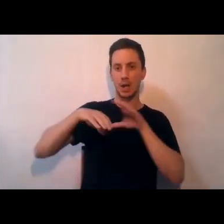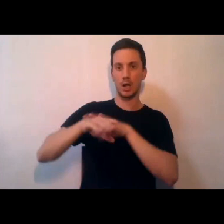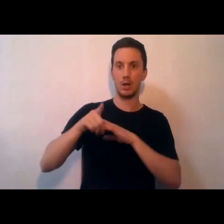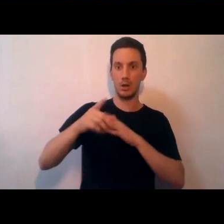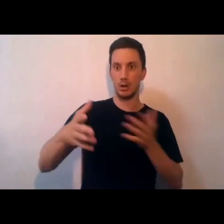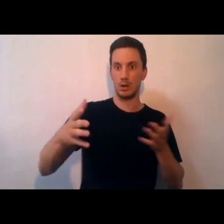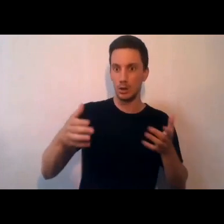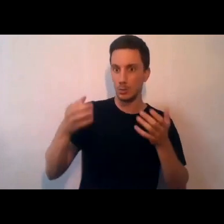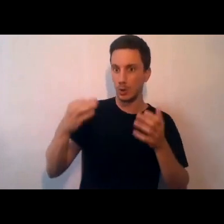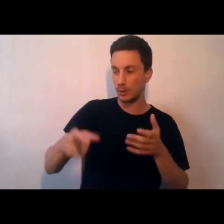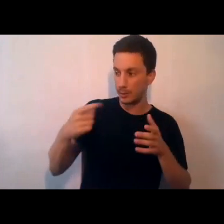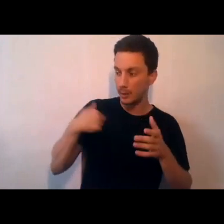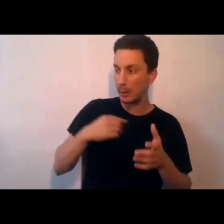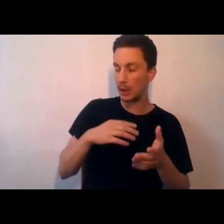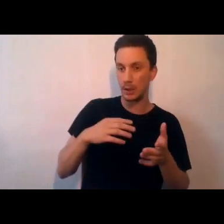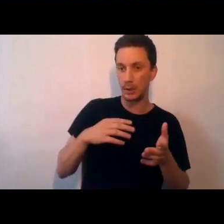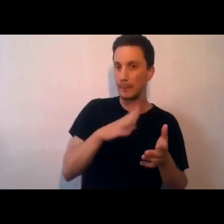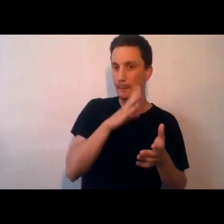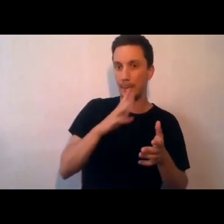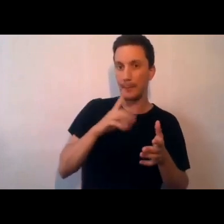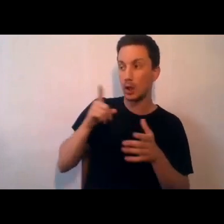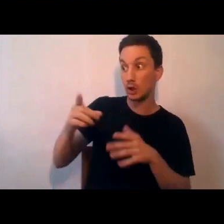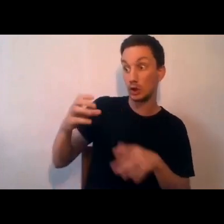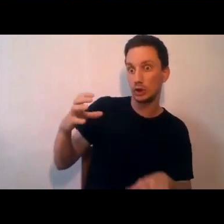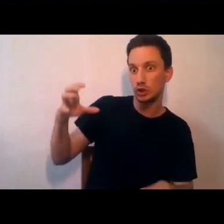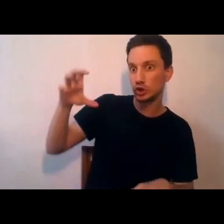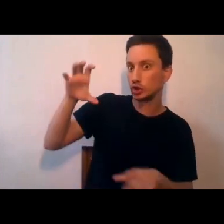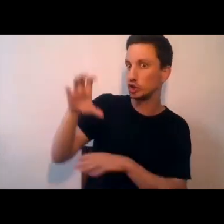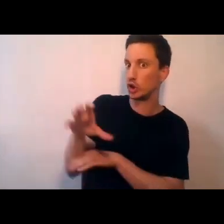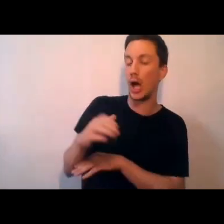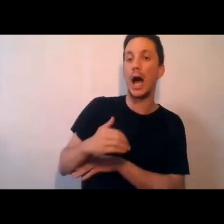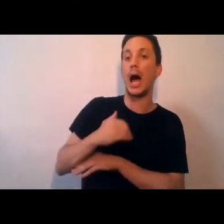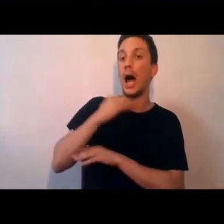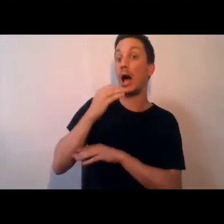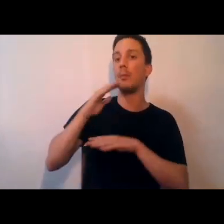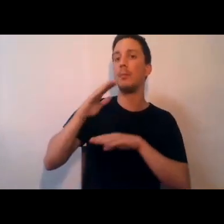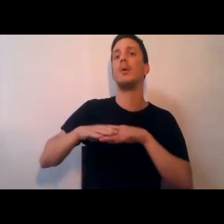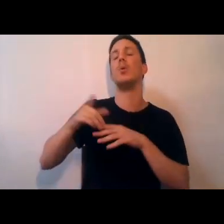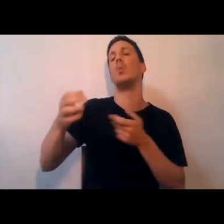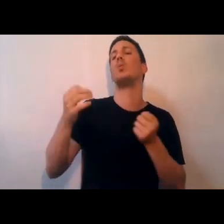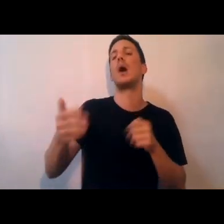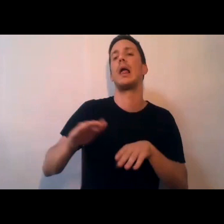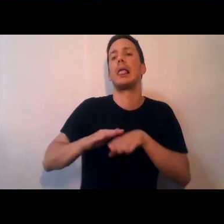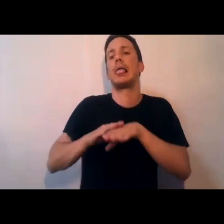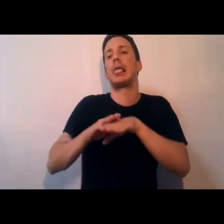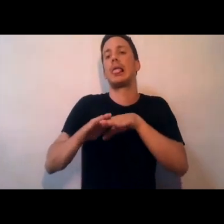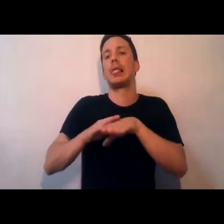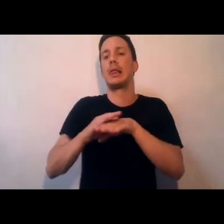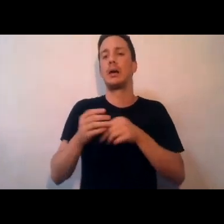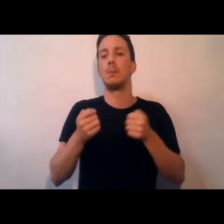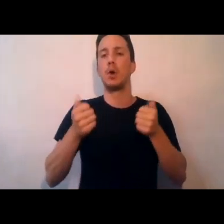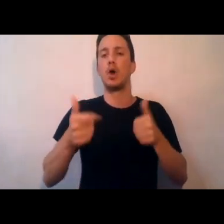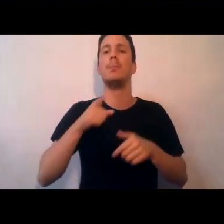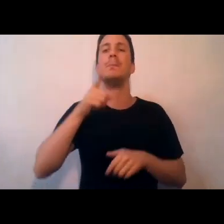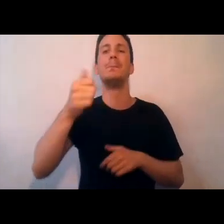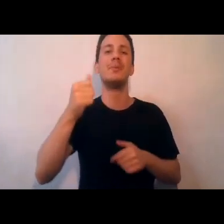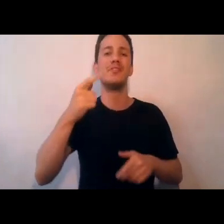que en algún momento le da el sol, claro, ¿eh? Se pueden aplicar pues, los filtros